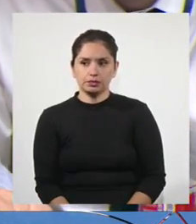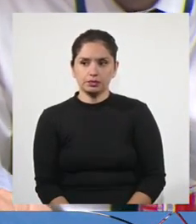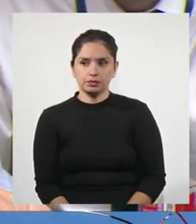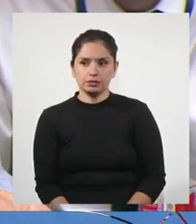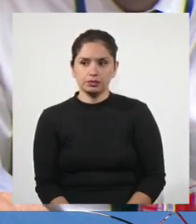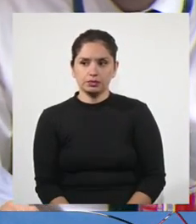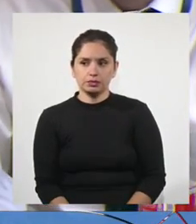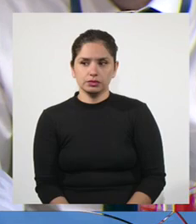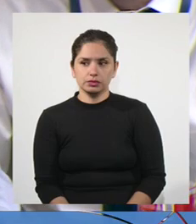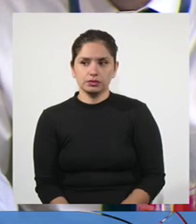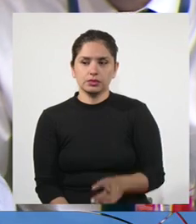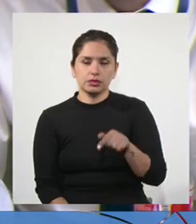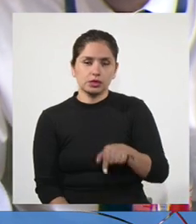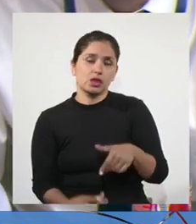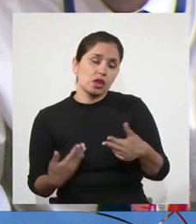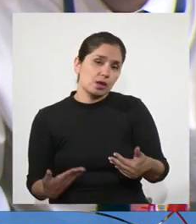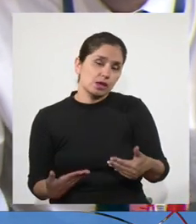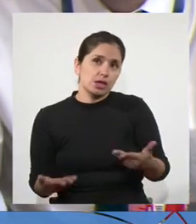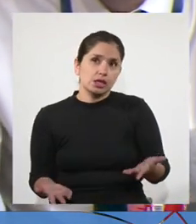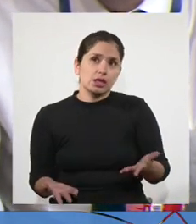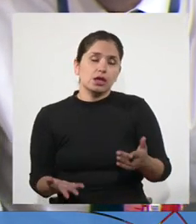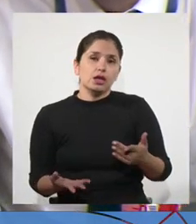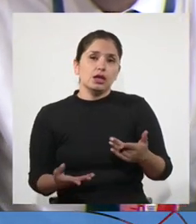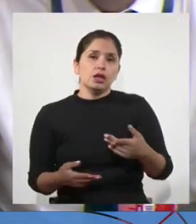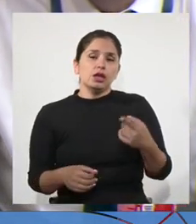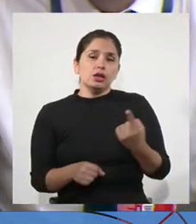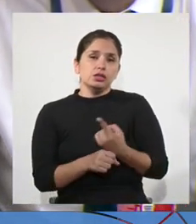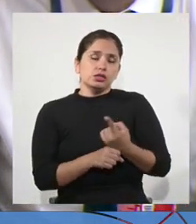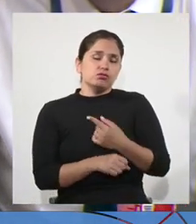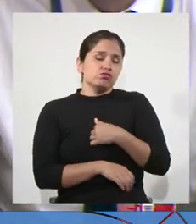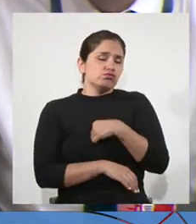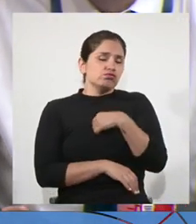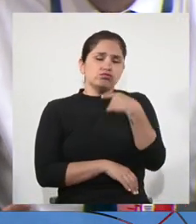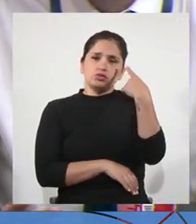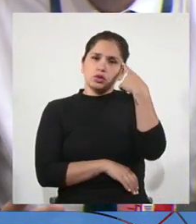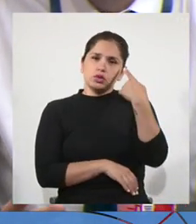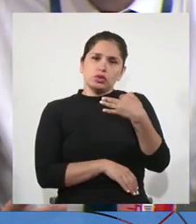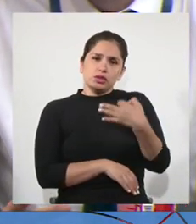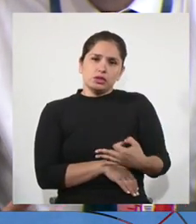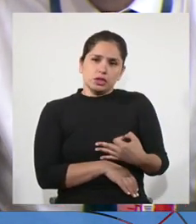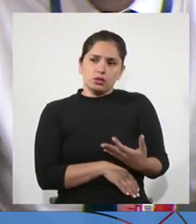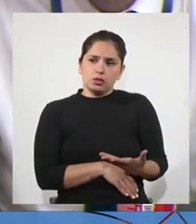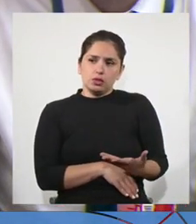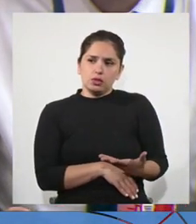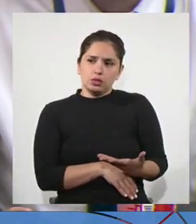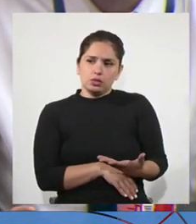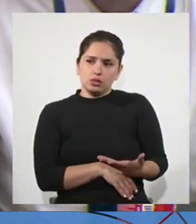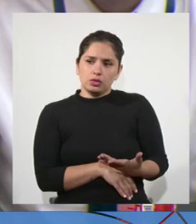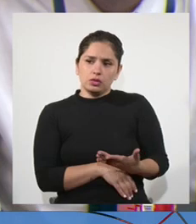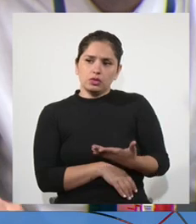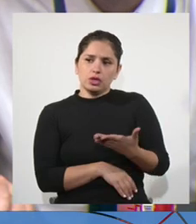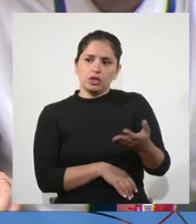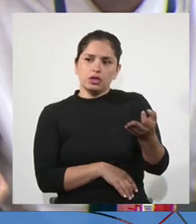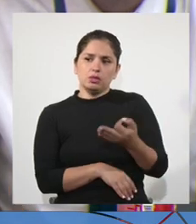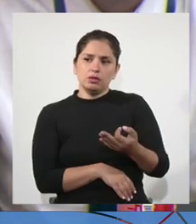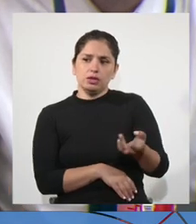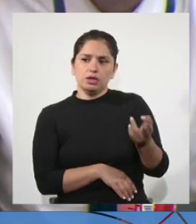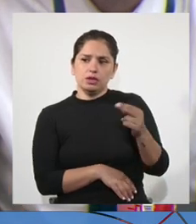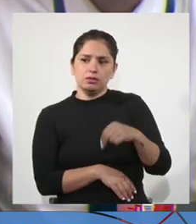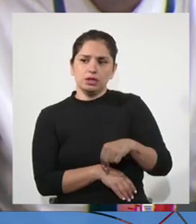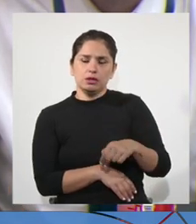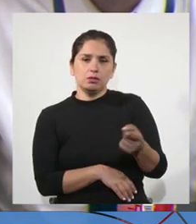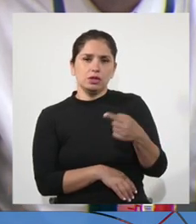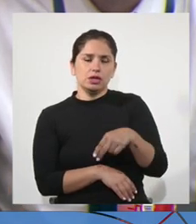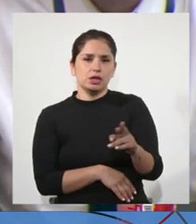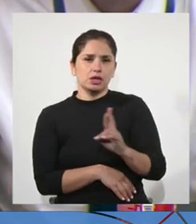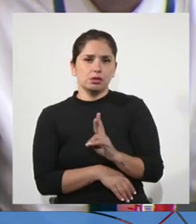Claro, para reafirmar que esto debería estar dentro de lo que se está discutiendo, no estoy seguro y si. Bueno, y ahí vendrá la respuesta, la verdad. No tengo